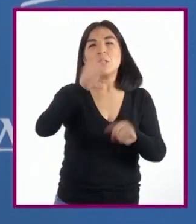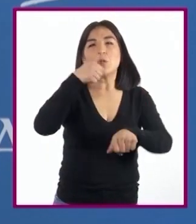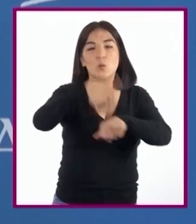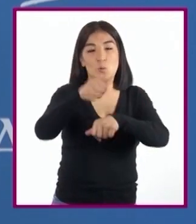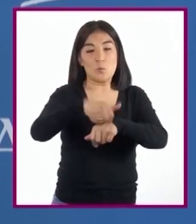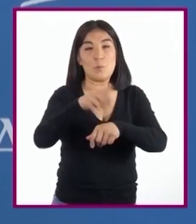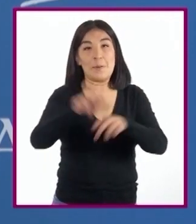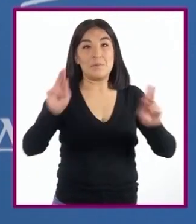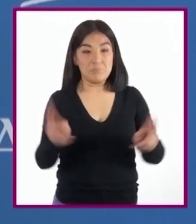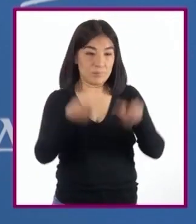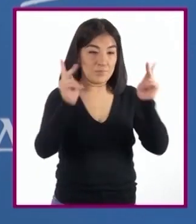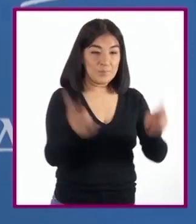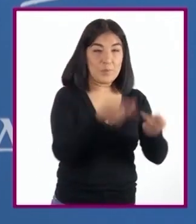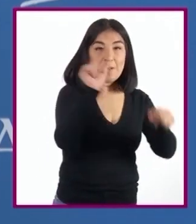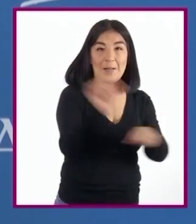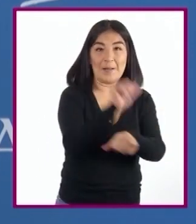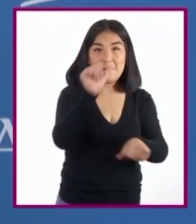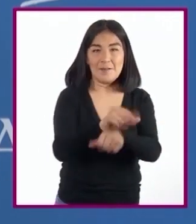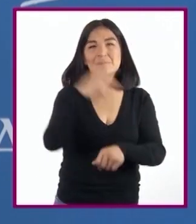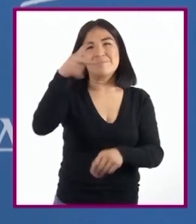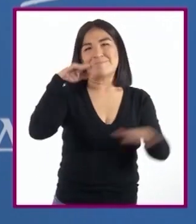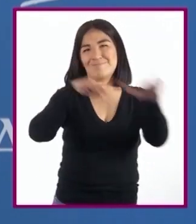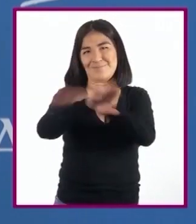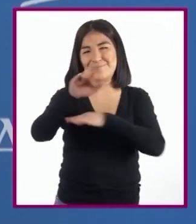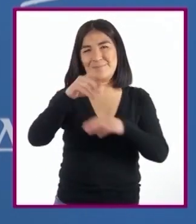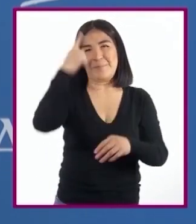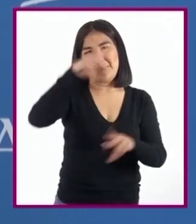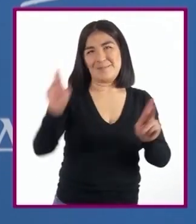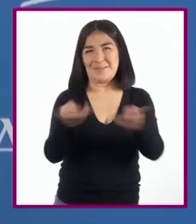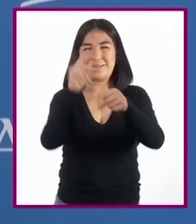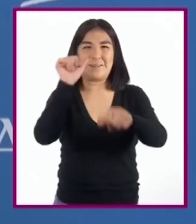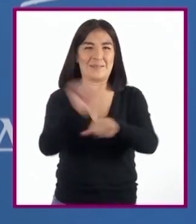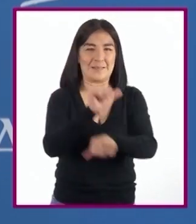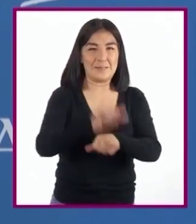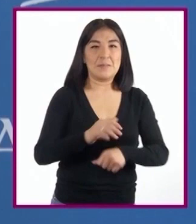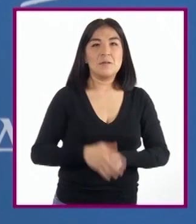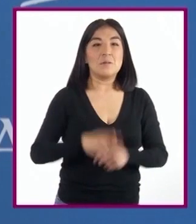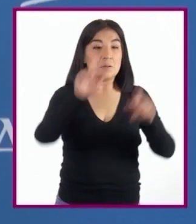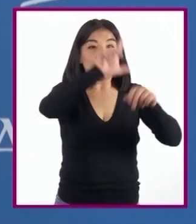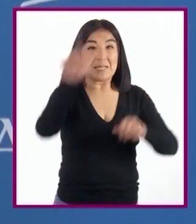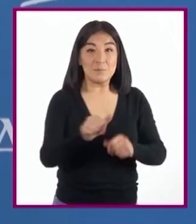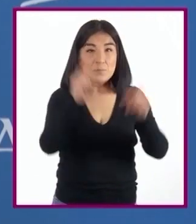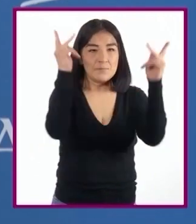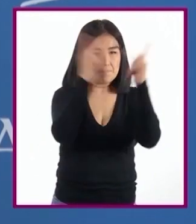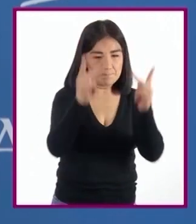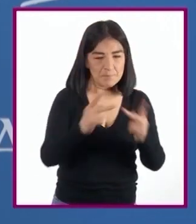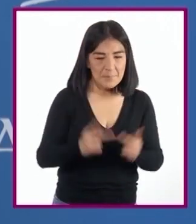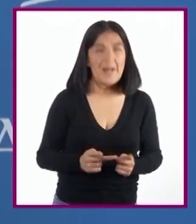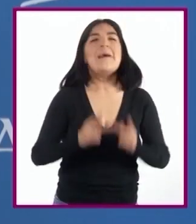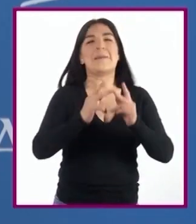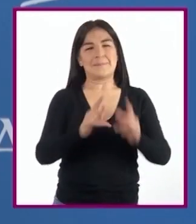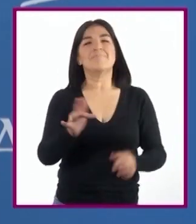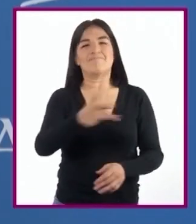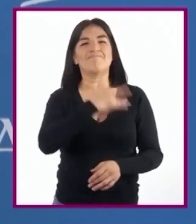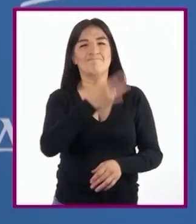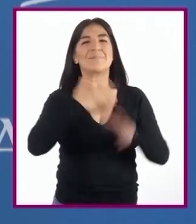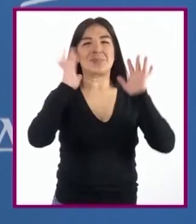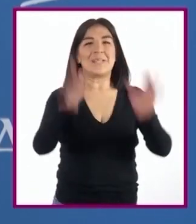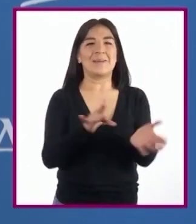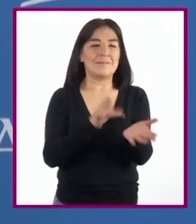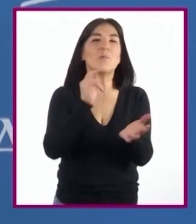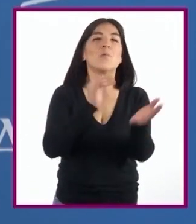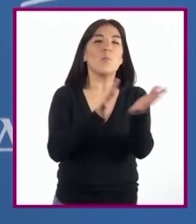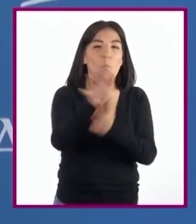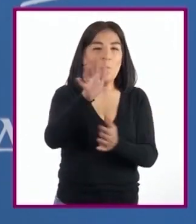vehículos vendidos en cada agencia automotriz, para poder comparar y así tomar la decisión de elegir